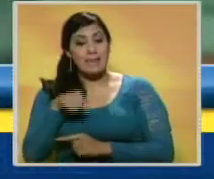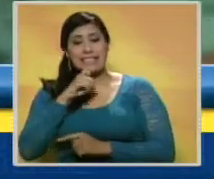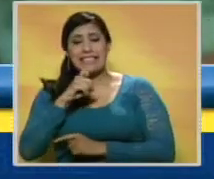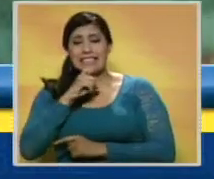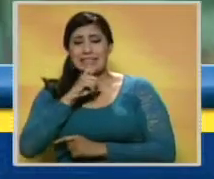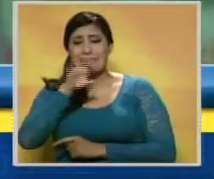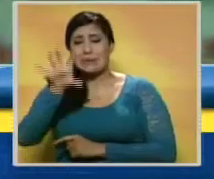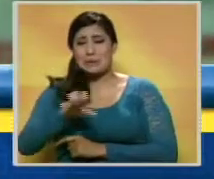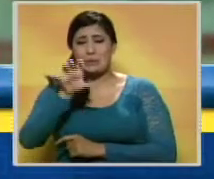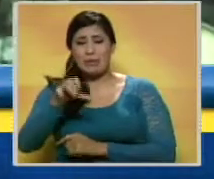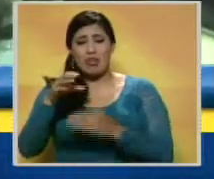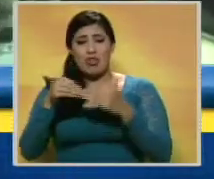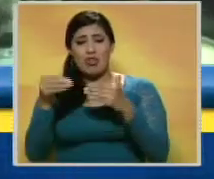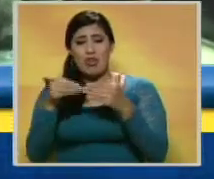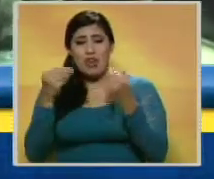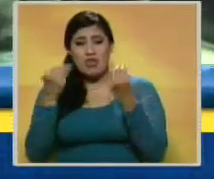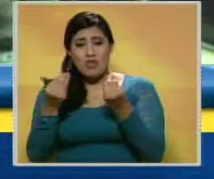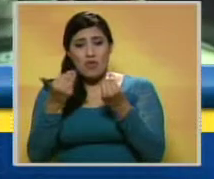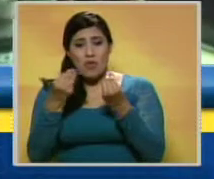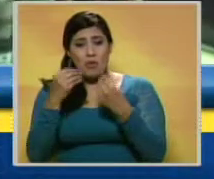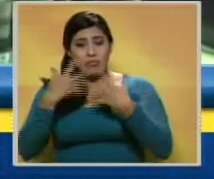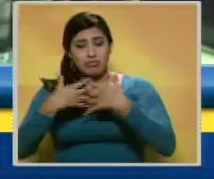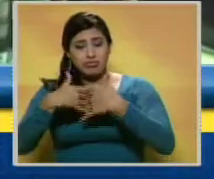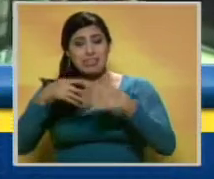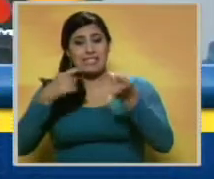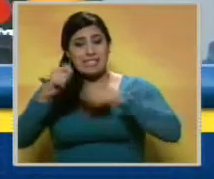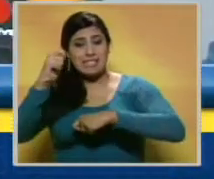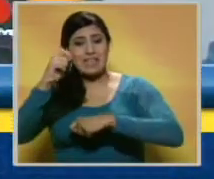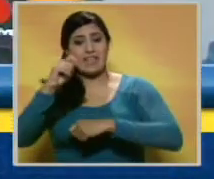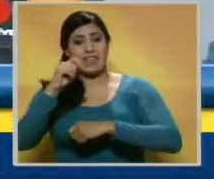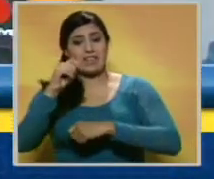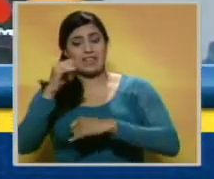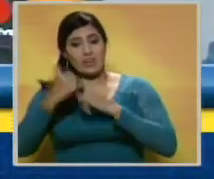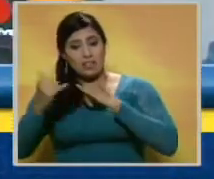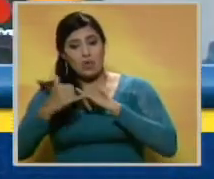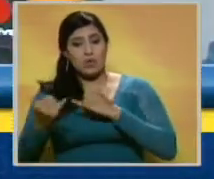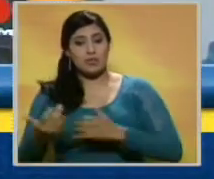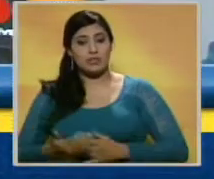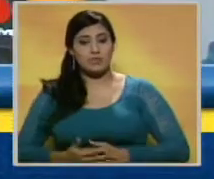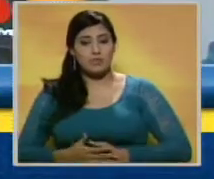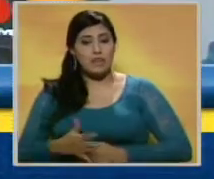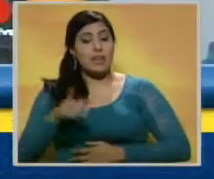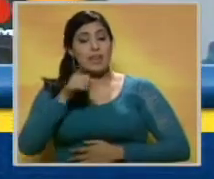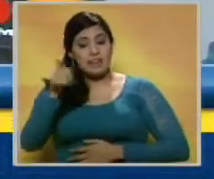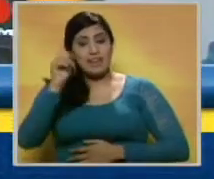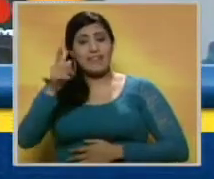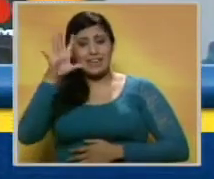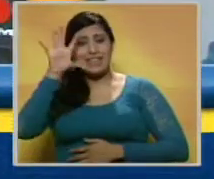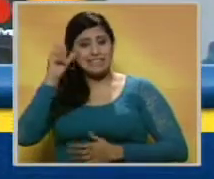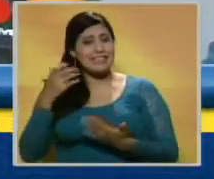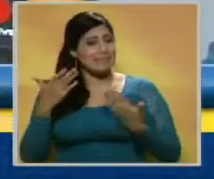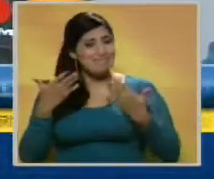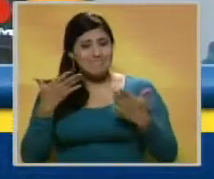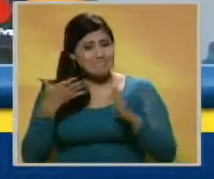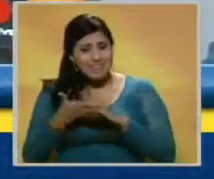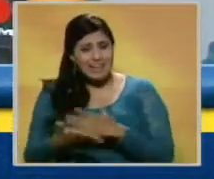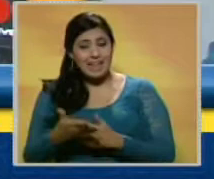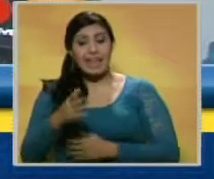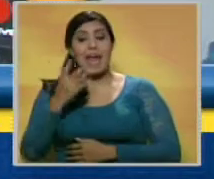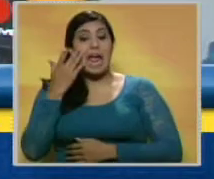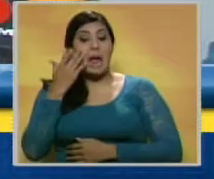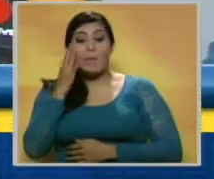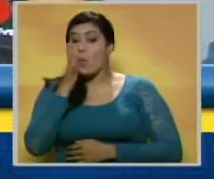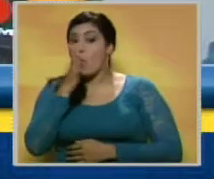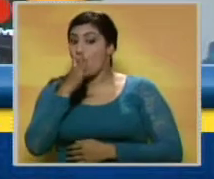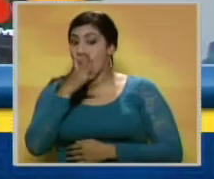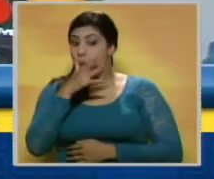dificultad para obtener divisas para la producción e importación de insumos. El gobierno entienda que de no